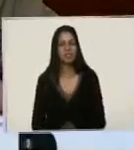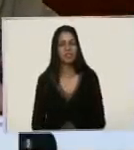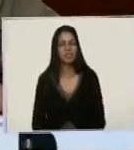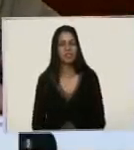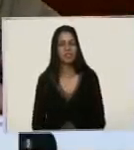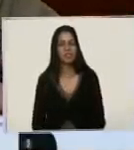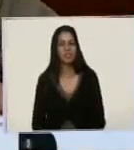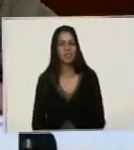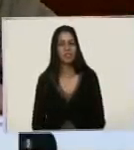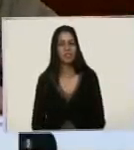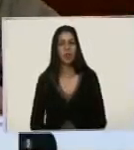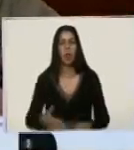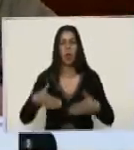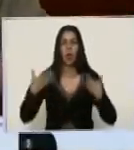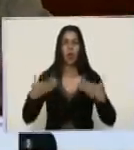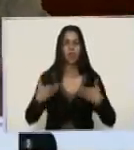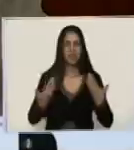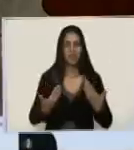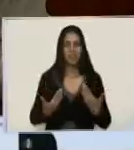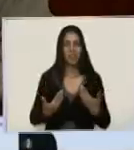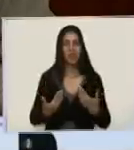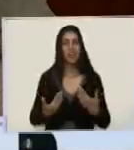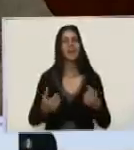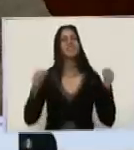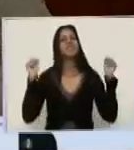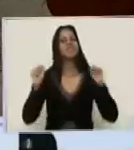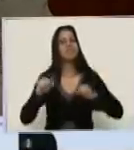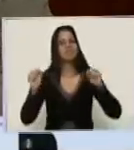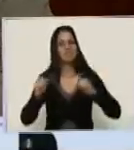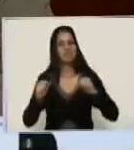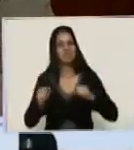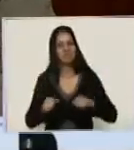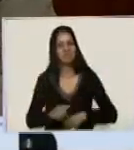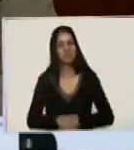¿Ah? ¿Están contentos? Ah, ¿verdad que las bombas solo mata chavistas?